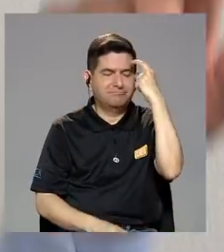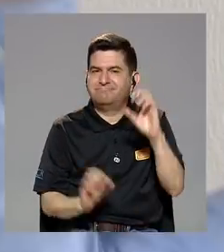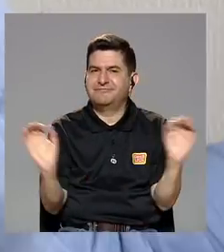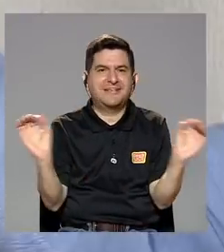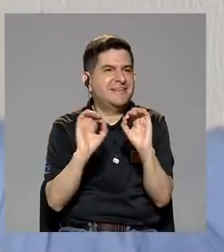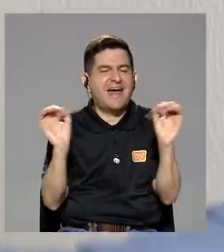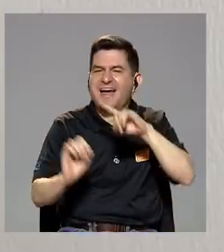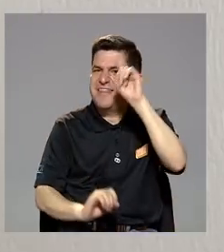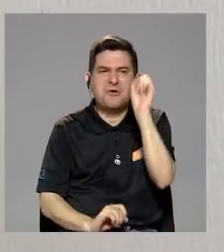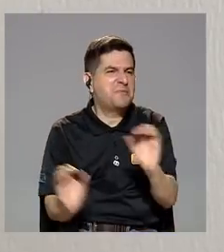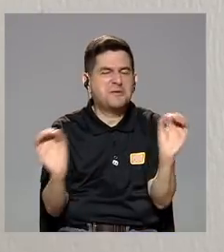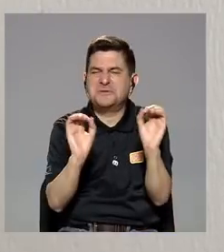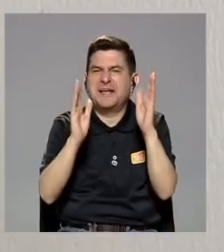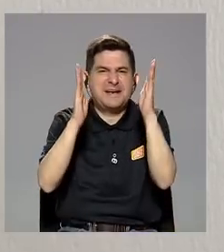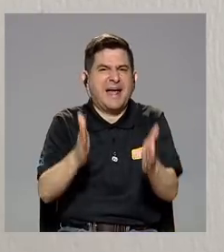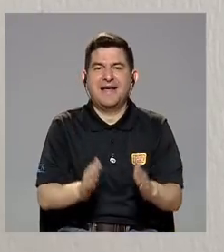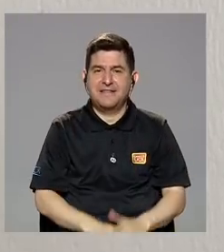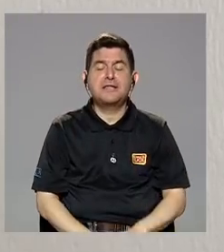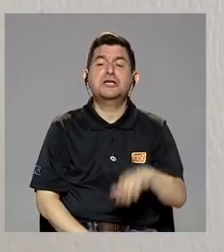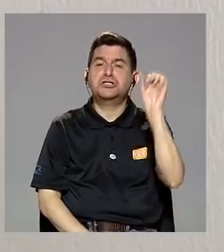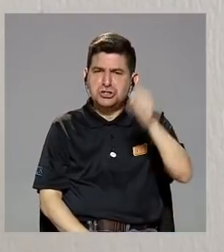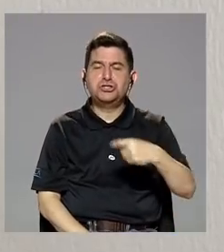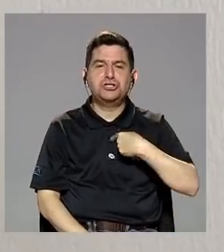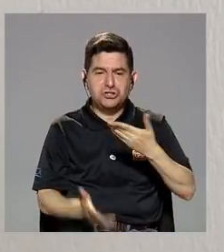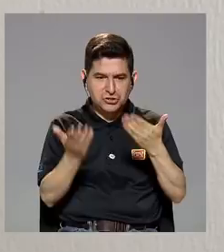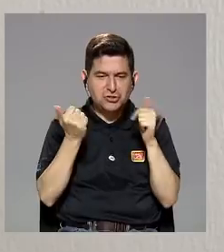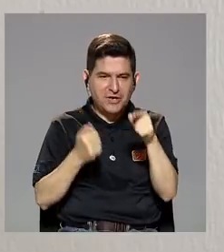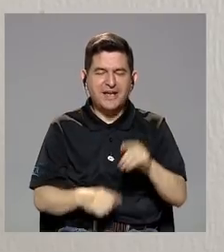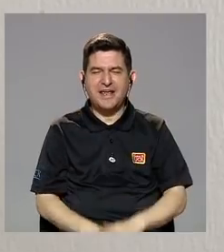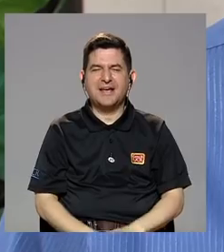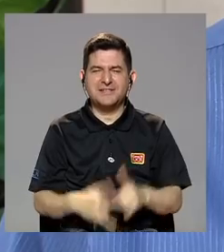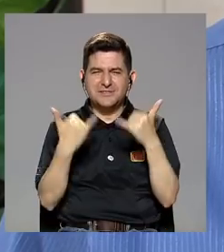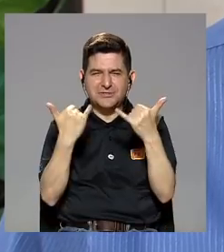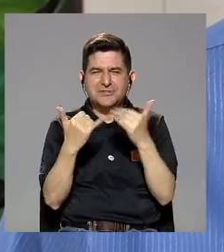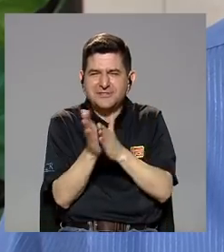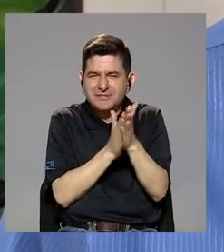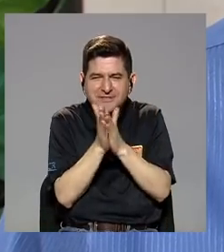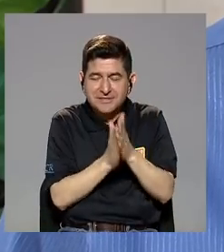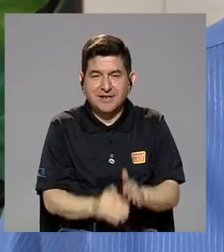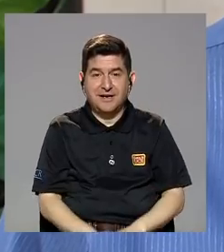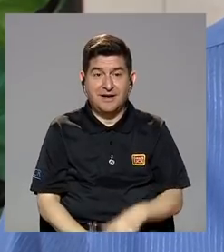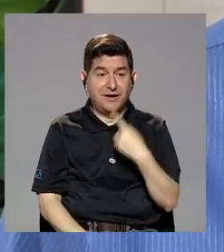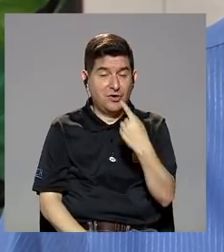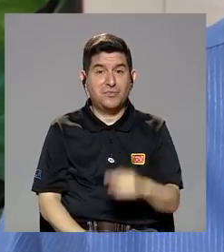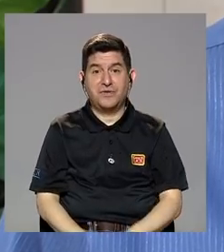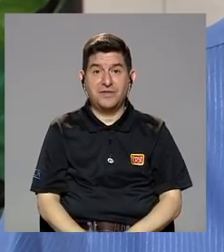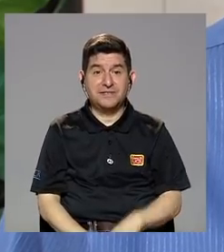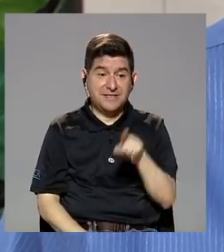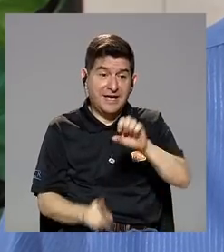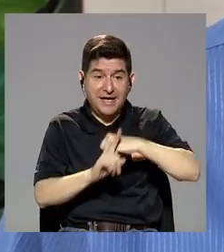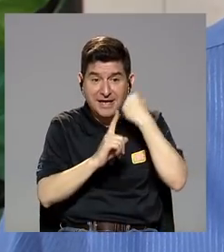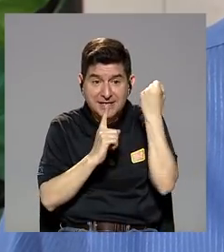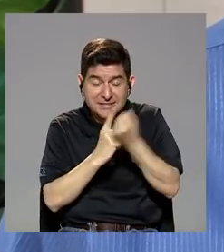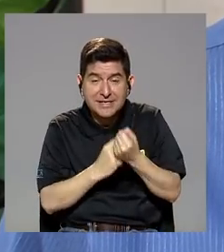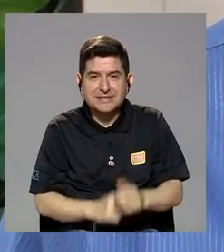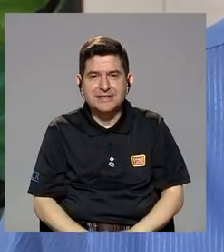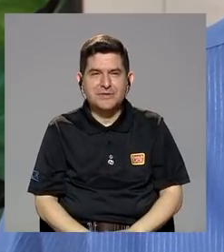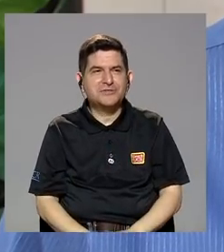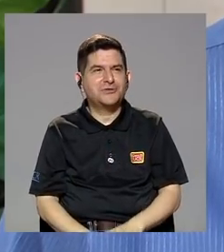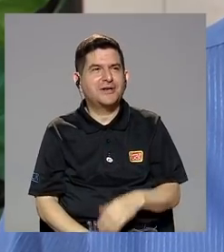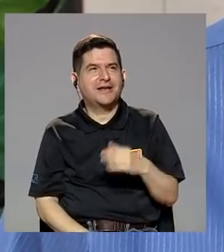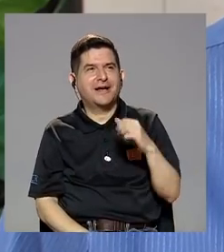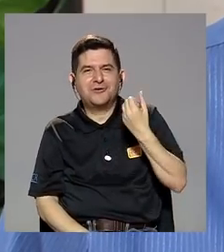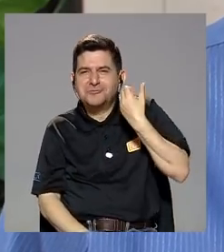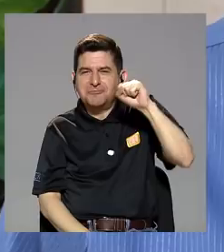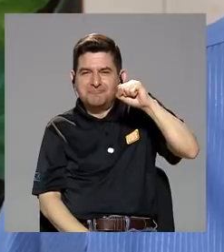y consultarle a nadie si yo quería sacarme ese clavo como bien dicen aquí un clavo saca otro clavo y yo dije yo